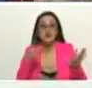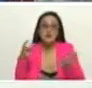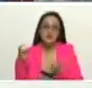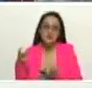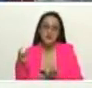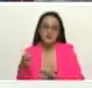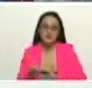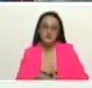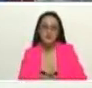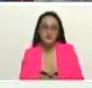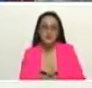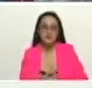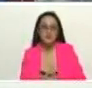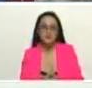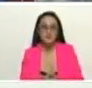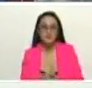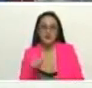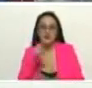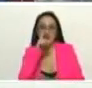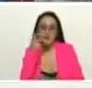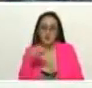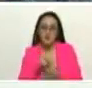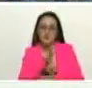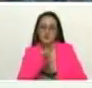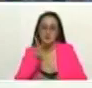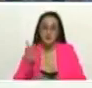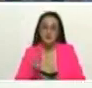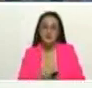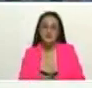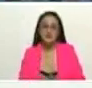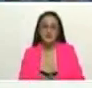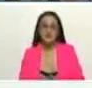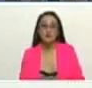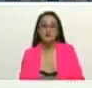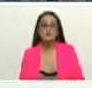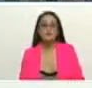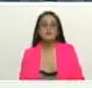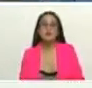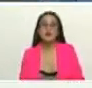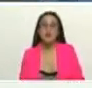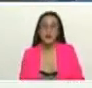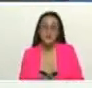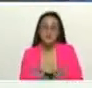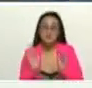1.750 iglesias nuevas en este año 2023. Atención, atención.